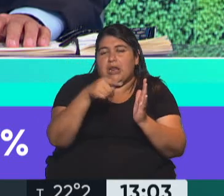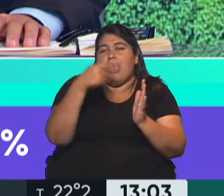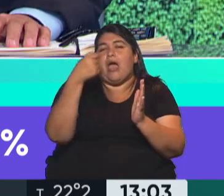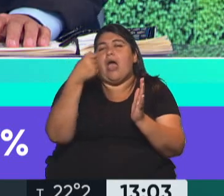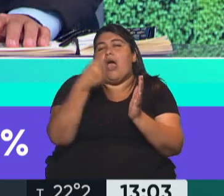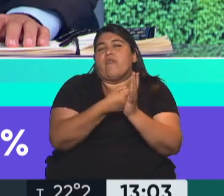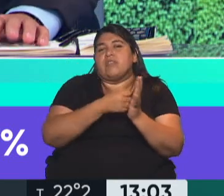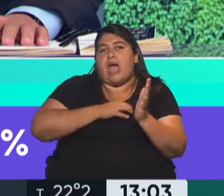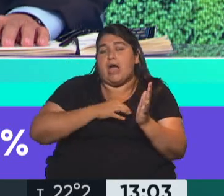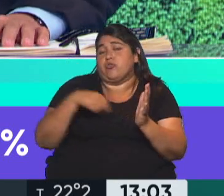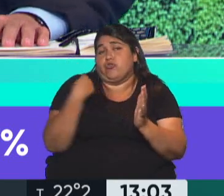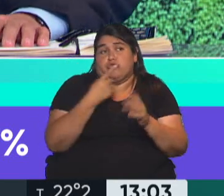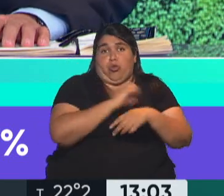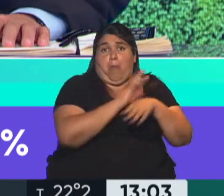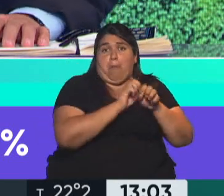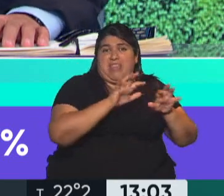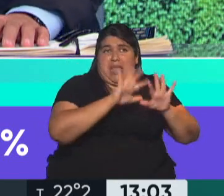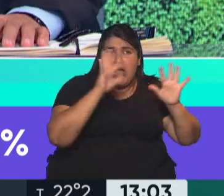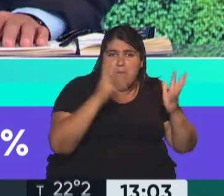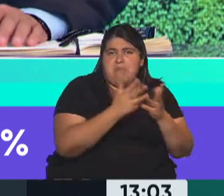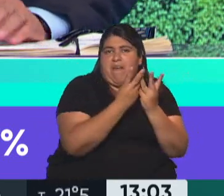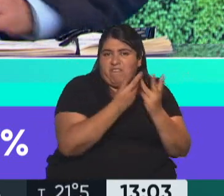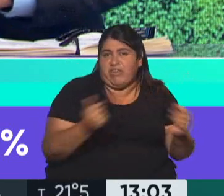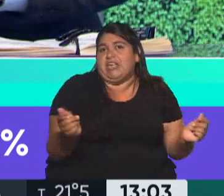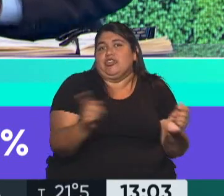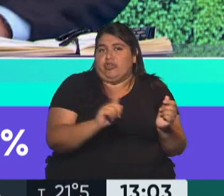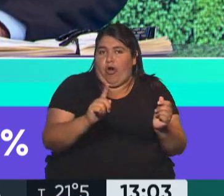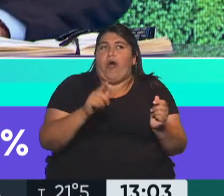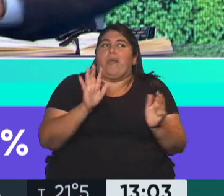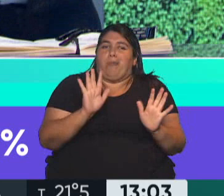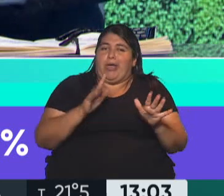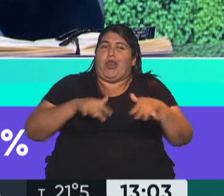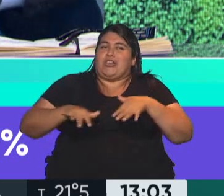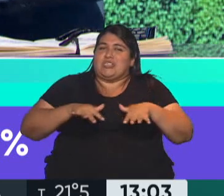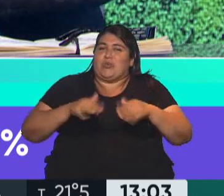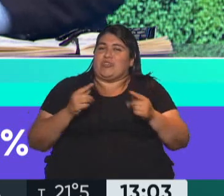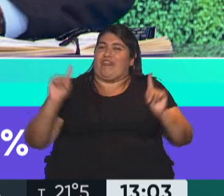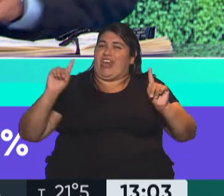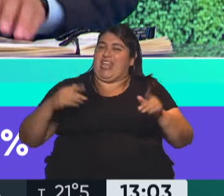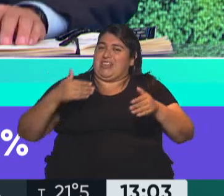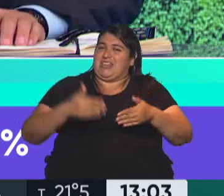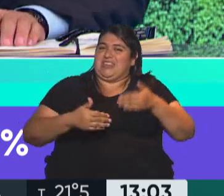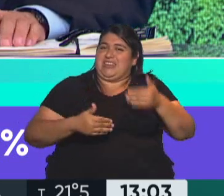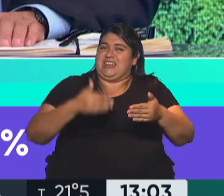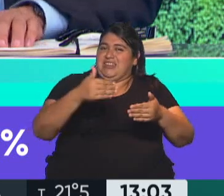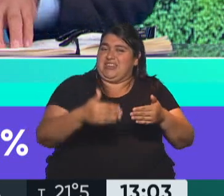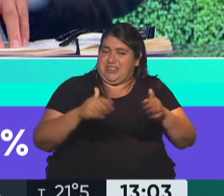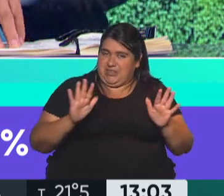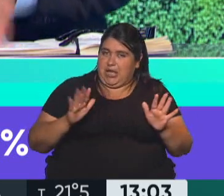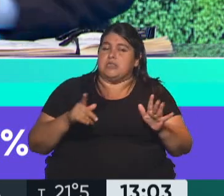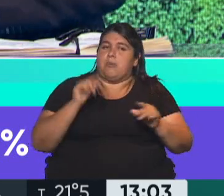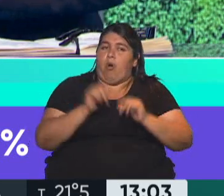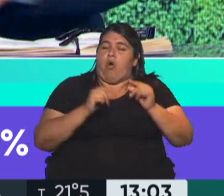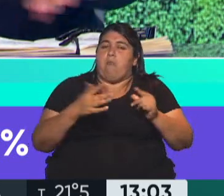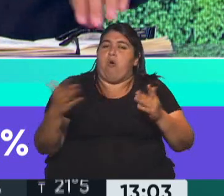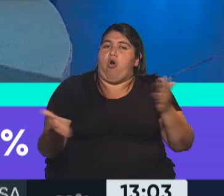la pandemia, no lo estoy dando como concluido, pero evidentemente ya con otros usos y costumbres se empezaron a recuperar algunas ventas en